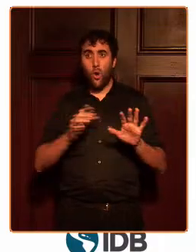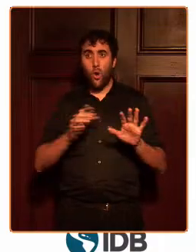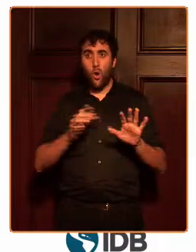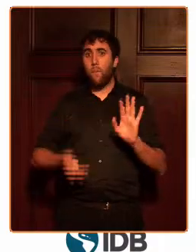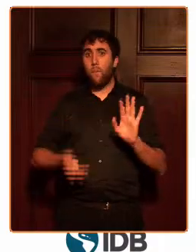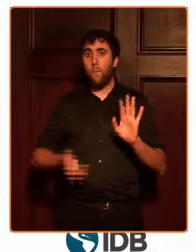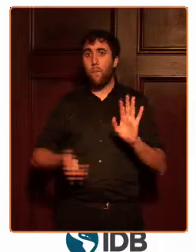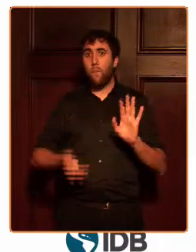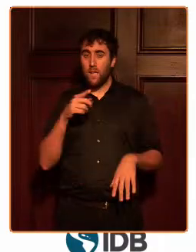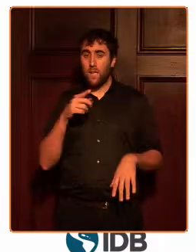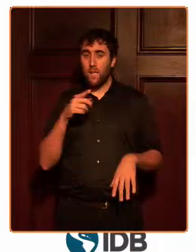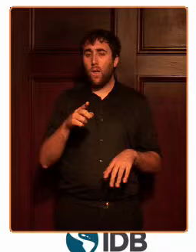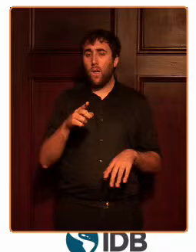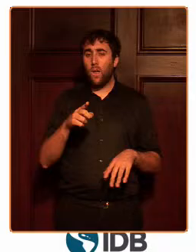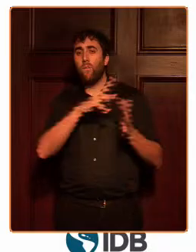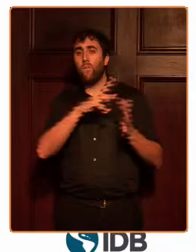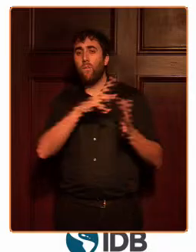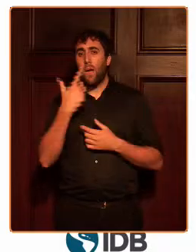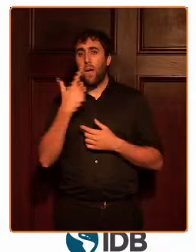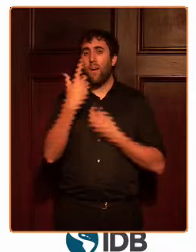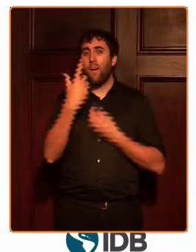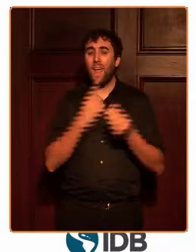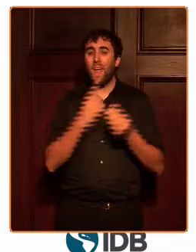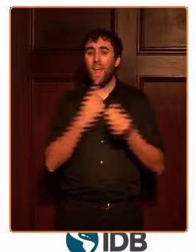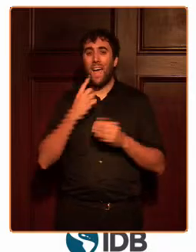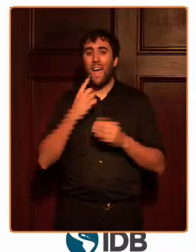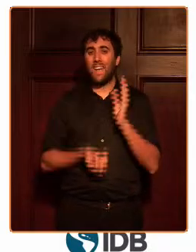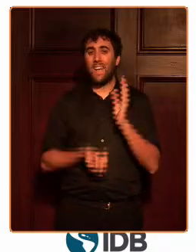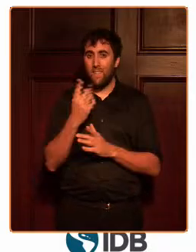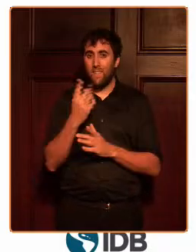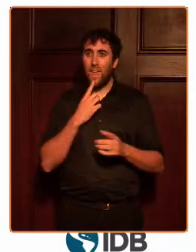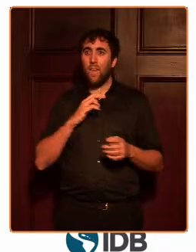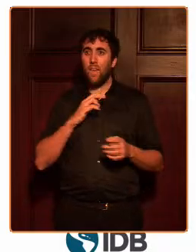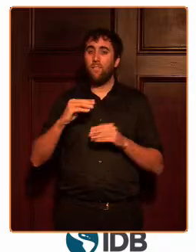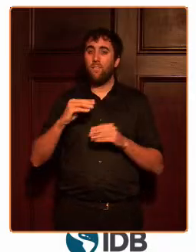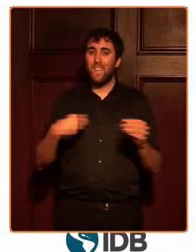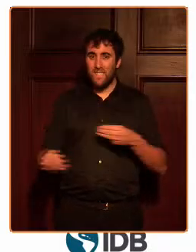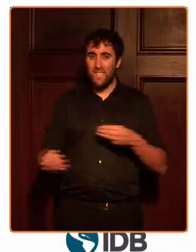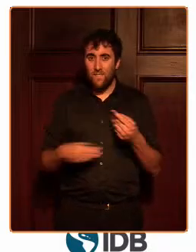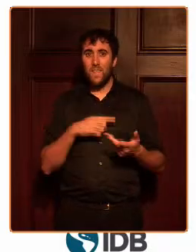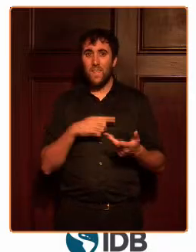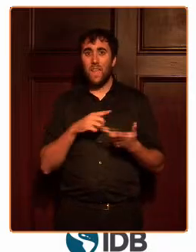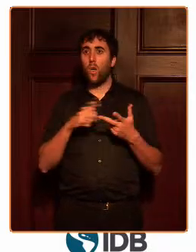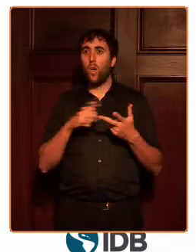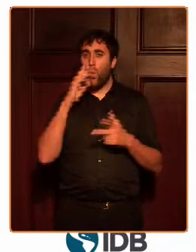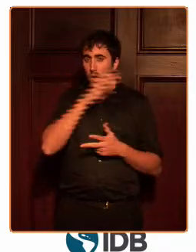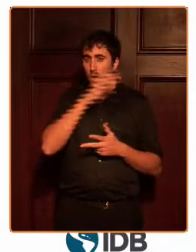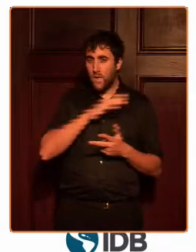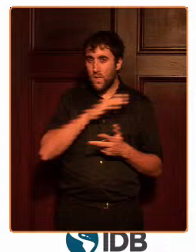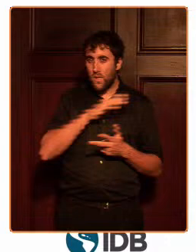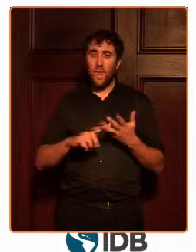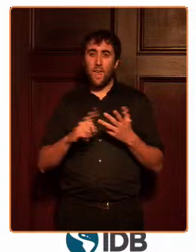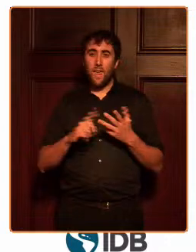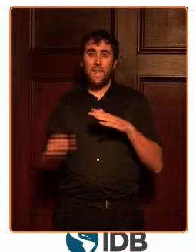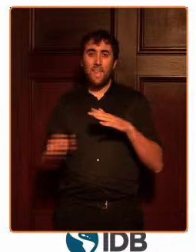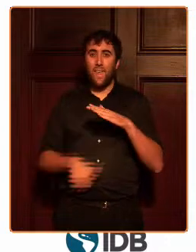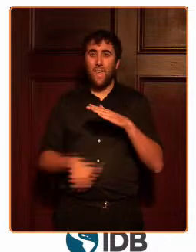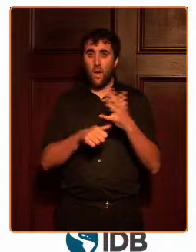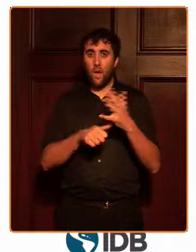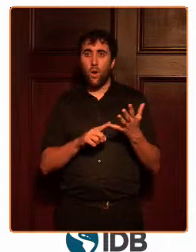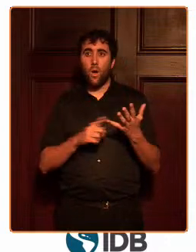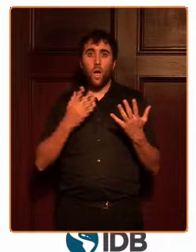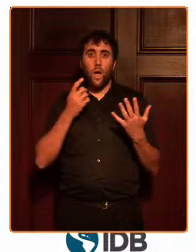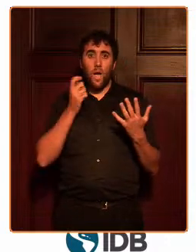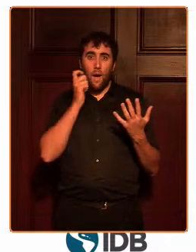abajo, tienen que ver con creatividad, con resiliencia, con flexibilidad, con agilidad, con curiosidad, con liderazgo, capacidad de